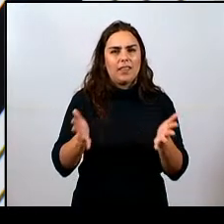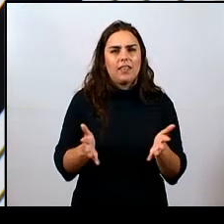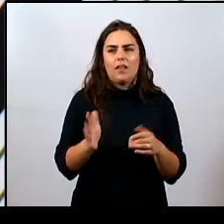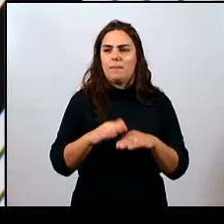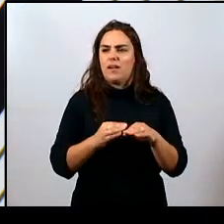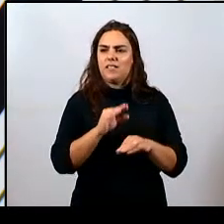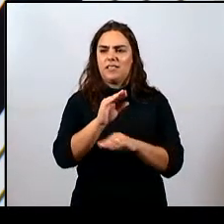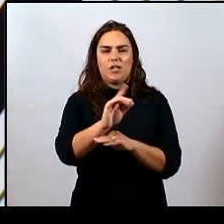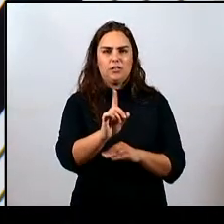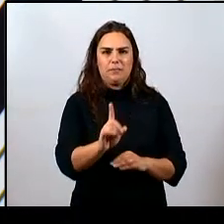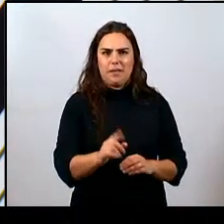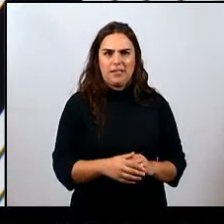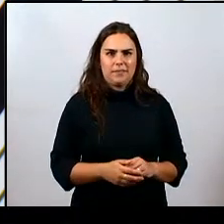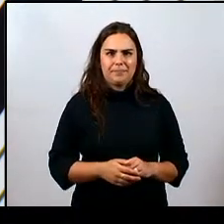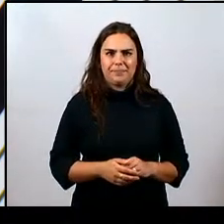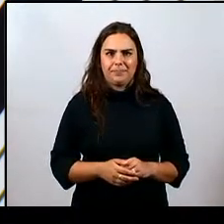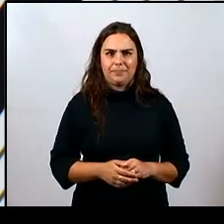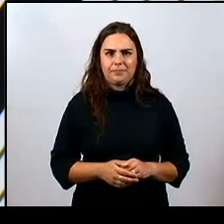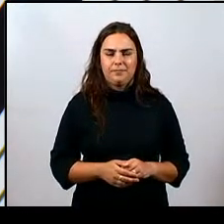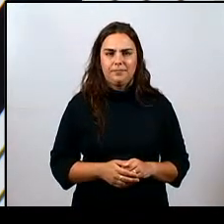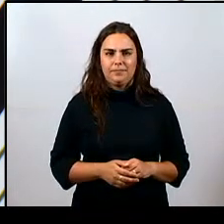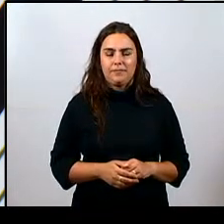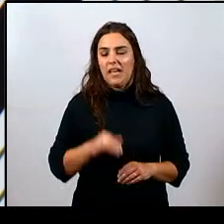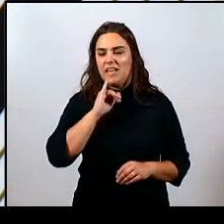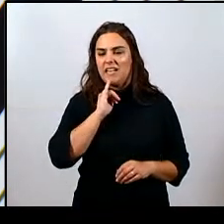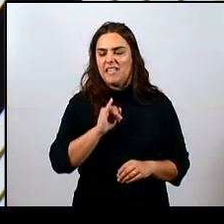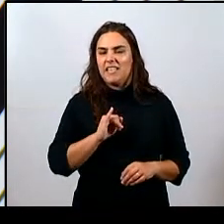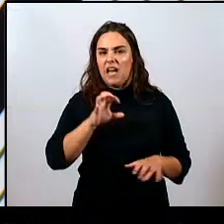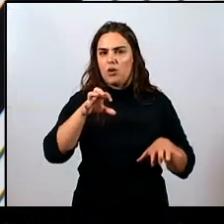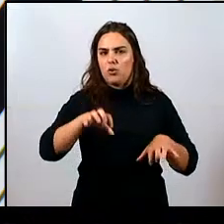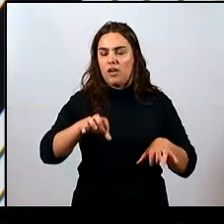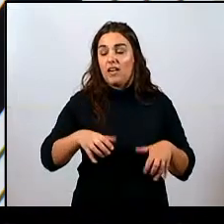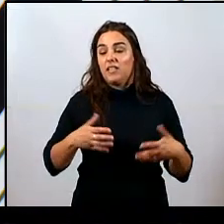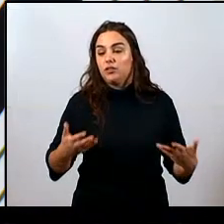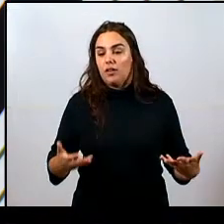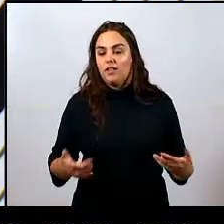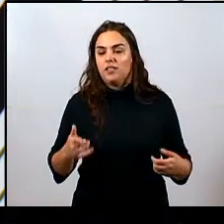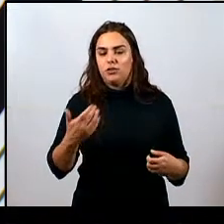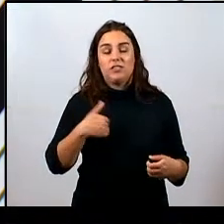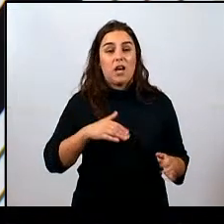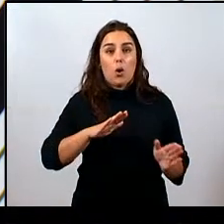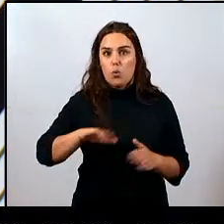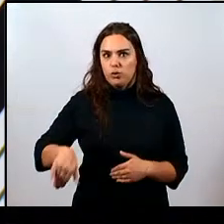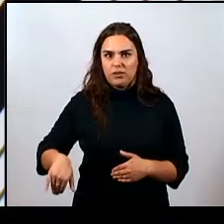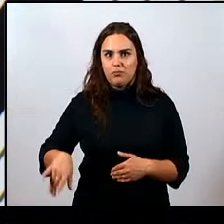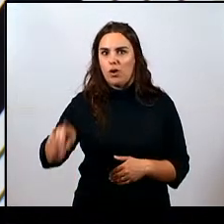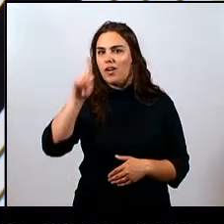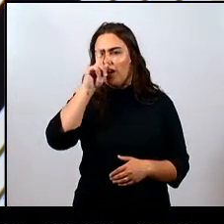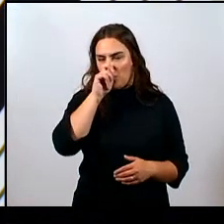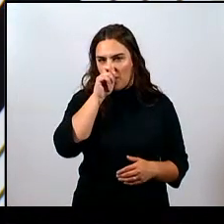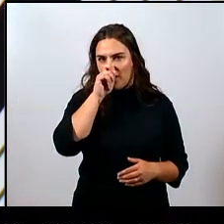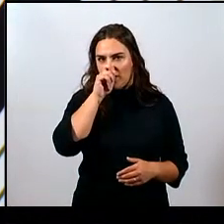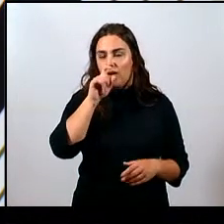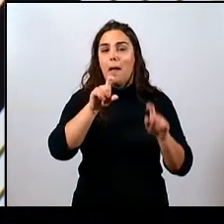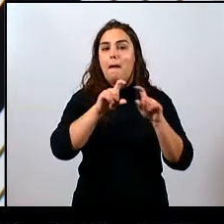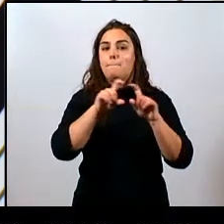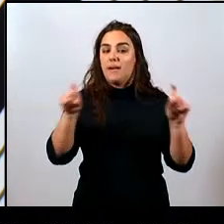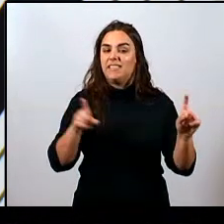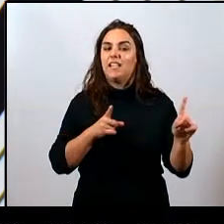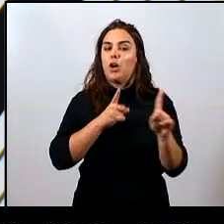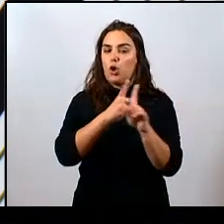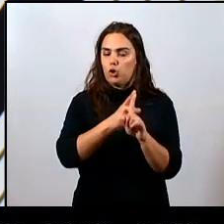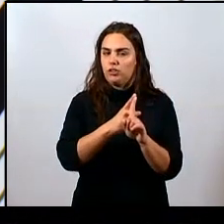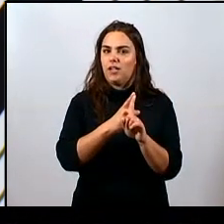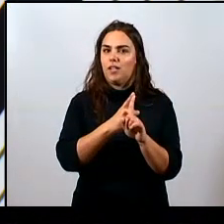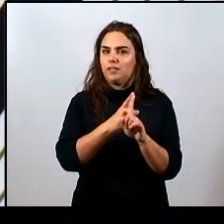invierta en energía nuclear. Y esto, ya por último, recuerdo, va en contra de las empresas,